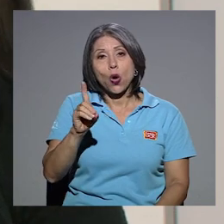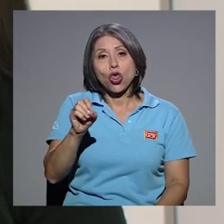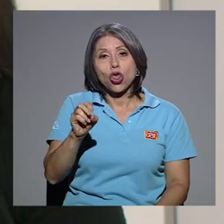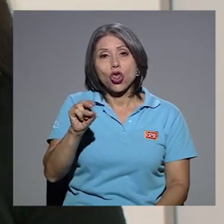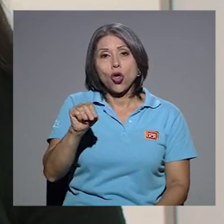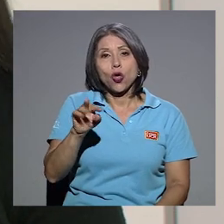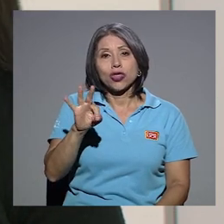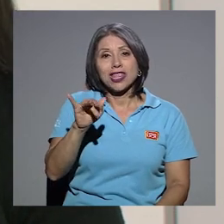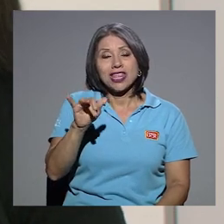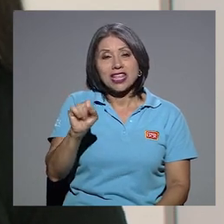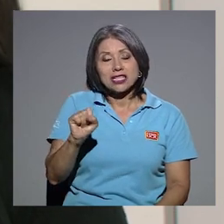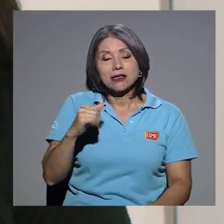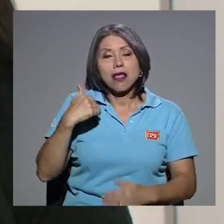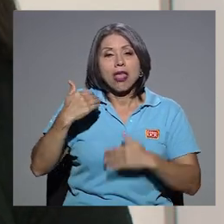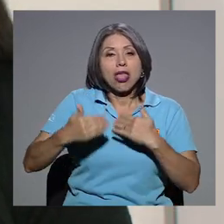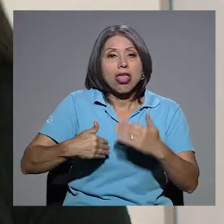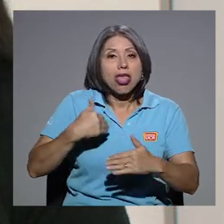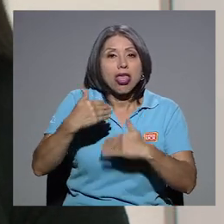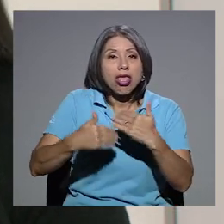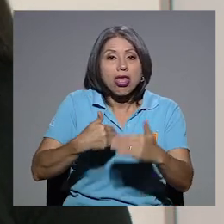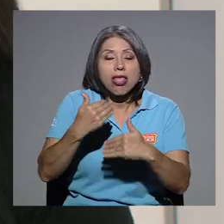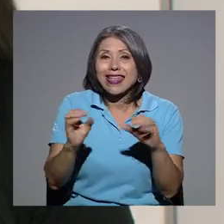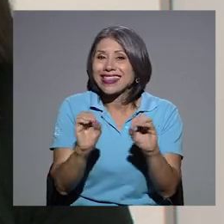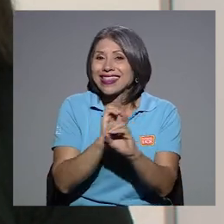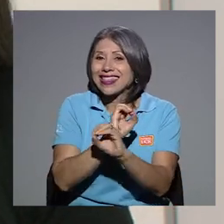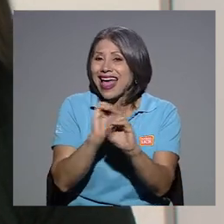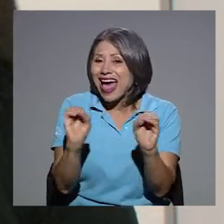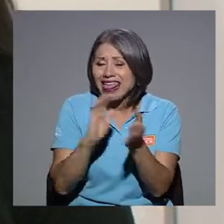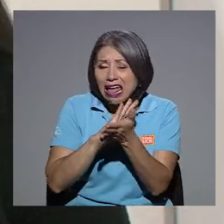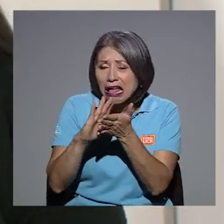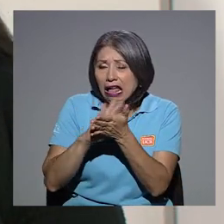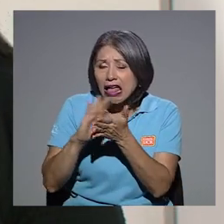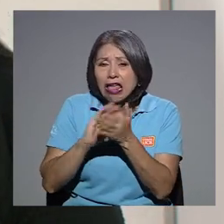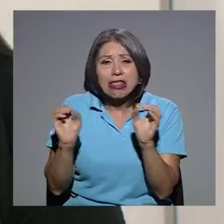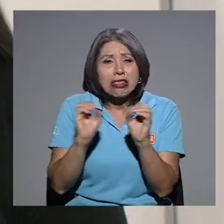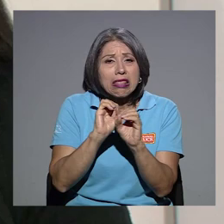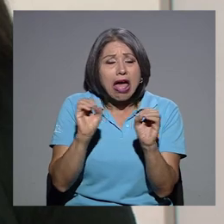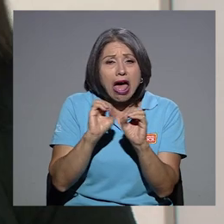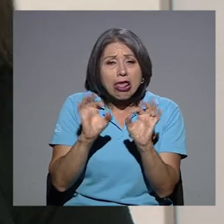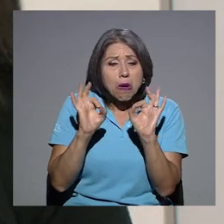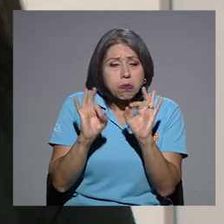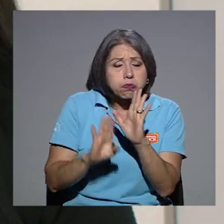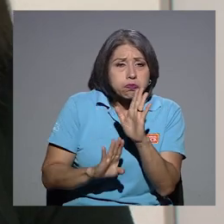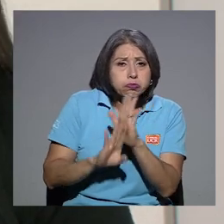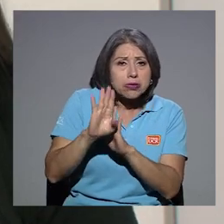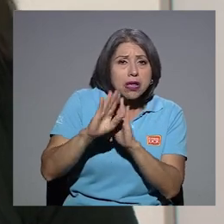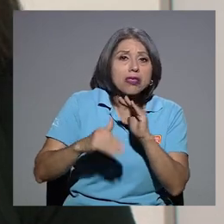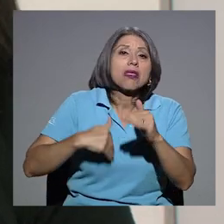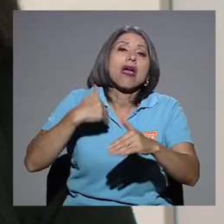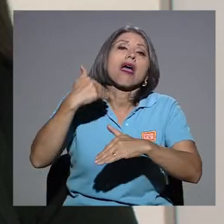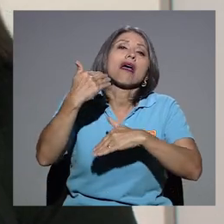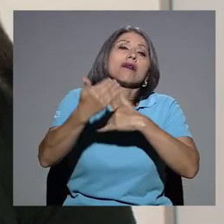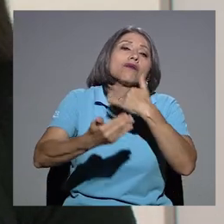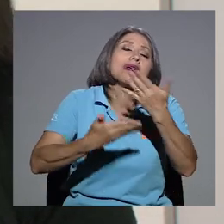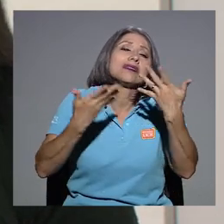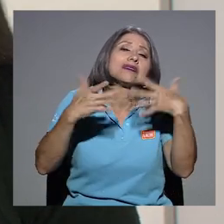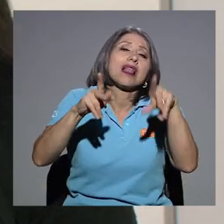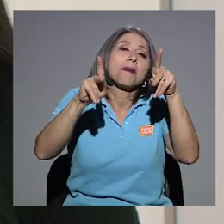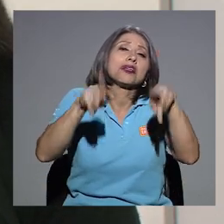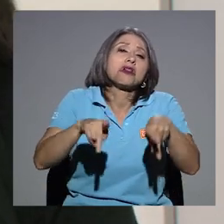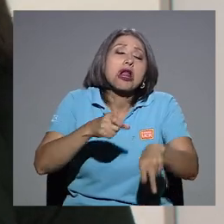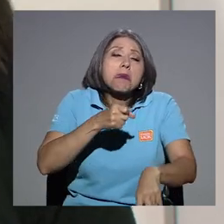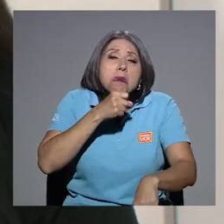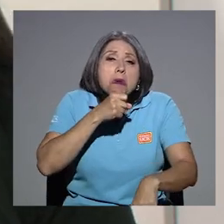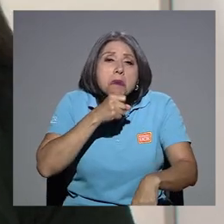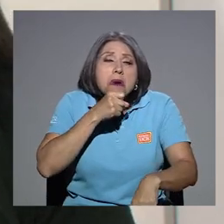tiempo sin tratamiento, y llega un momento en que ya la persona, que generalmente coincide con la adultez mayor, ya los dientes no tienen